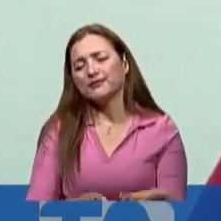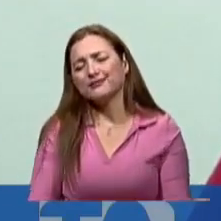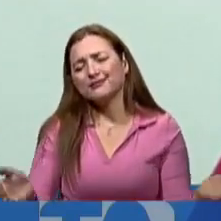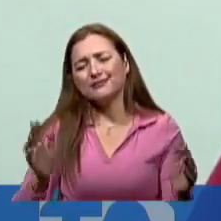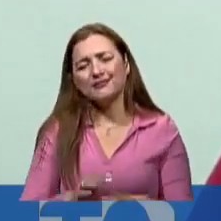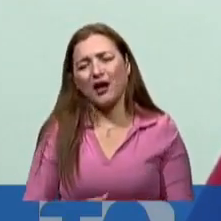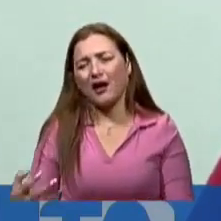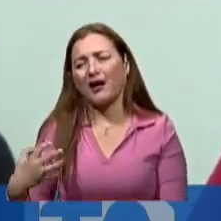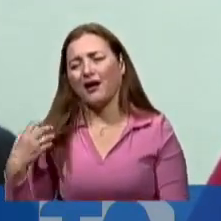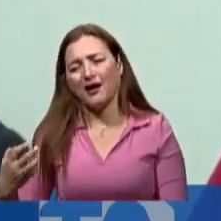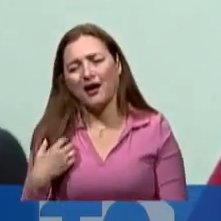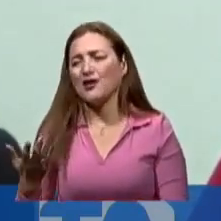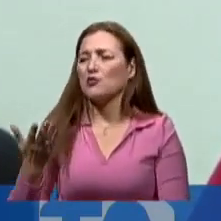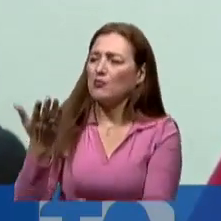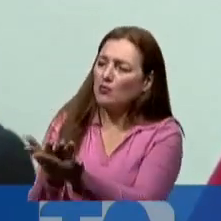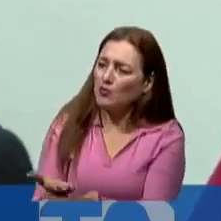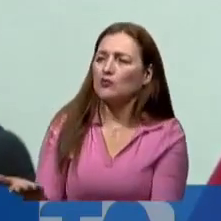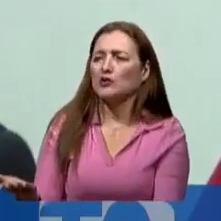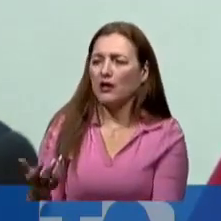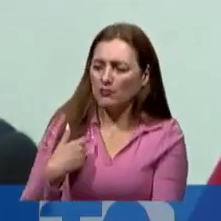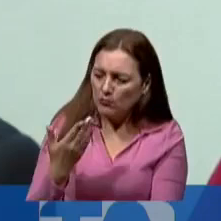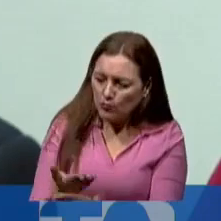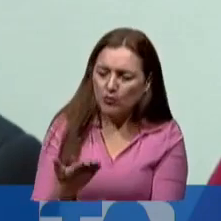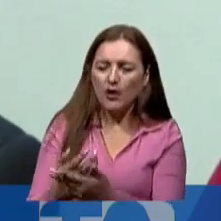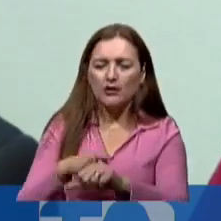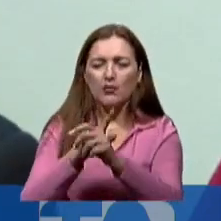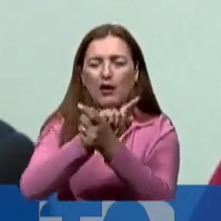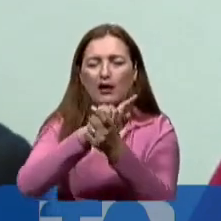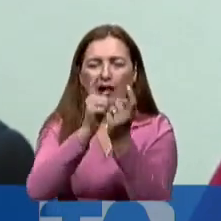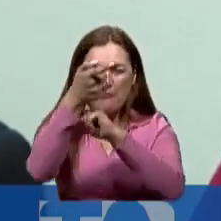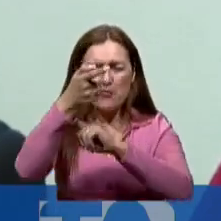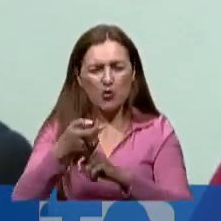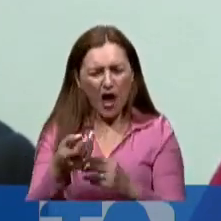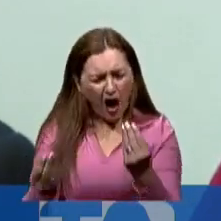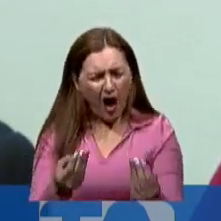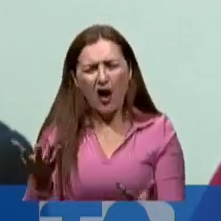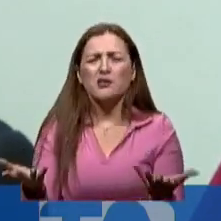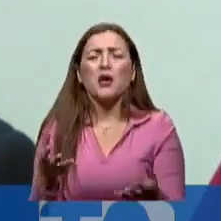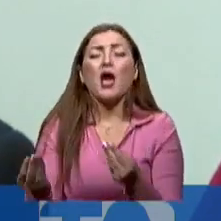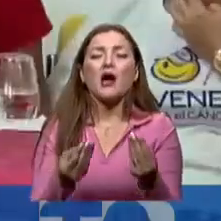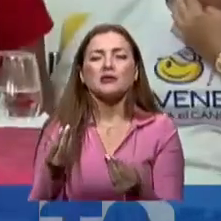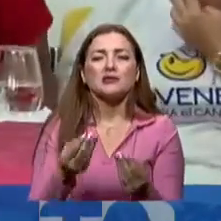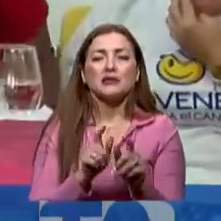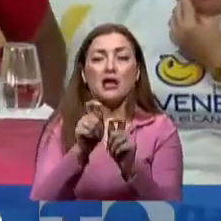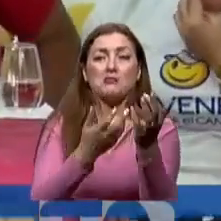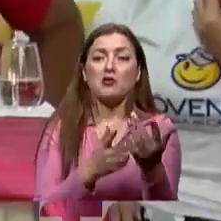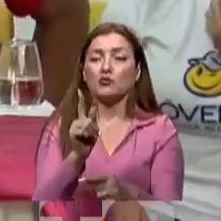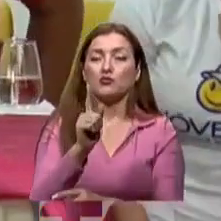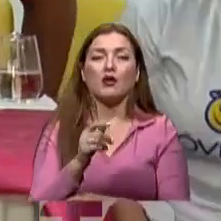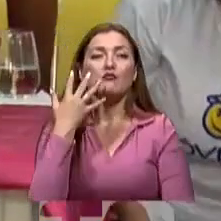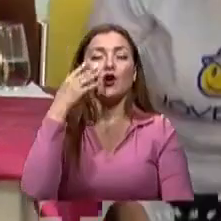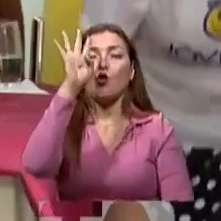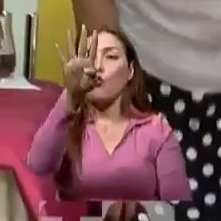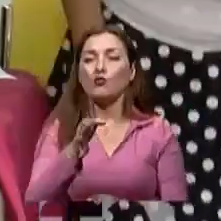no solo para quejarnos sino Para proponer porque es tiempo de cambios es tiempo de acciones el cáncer No espera cada 4 de